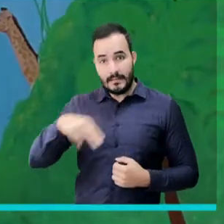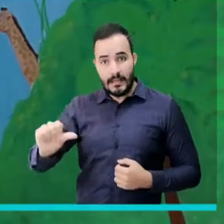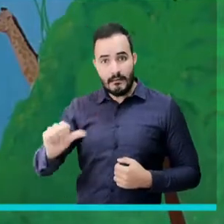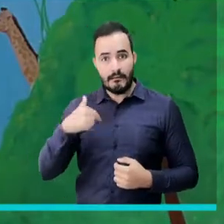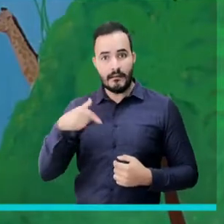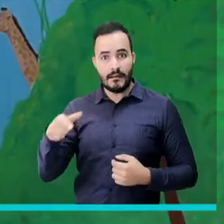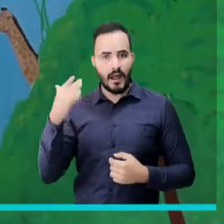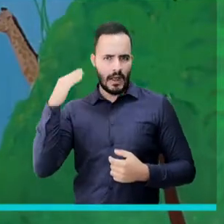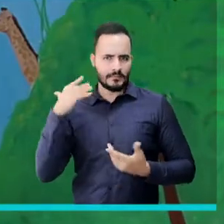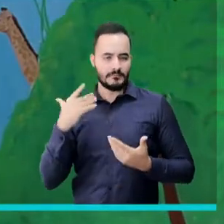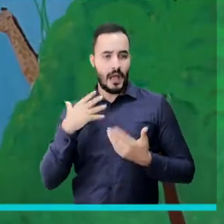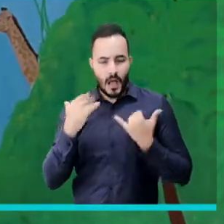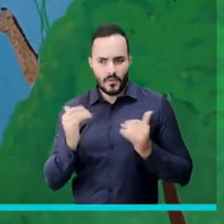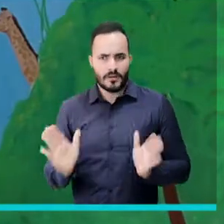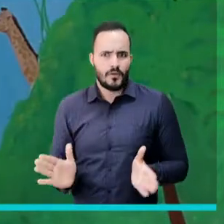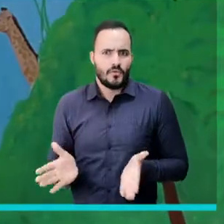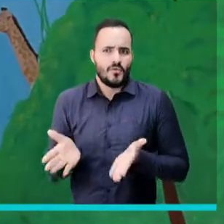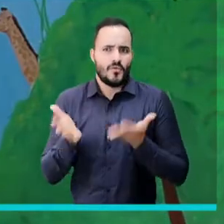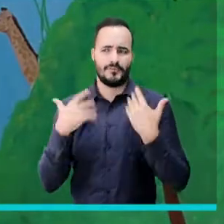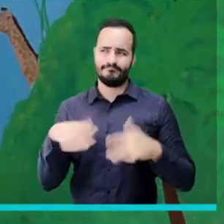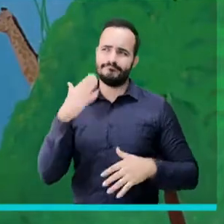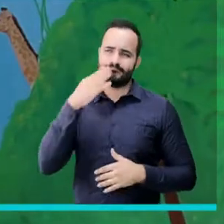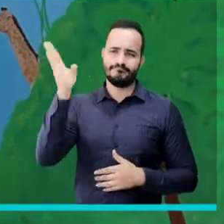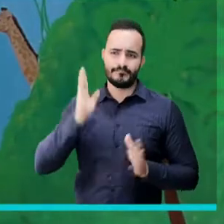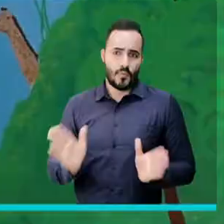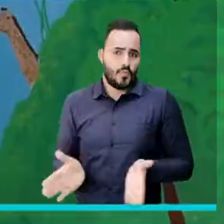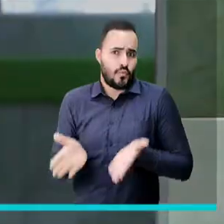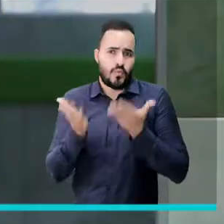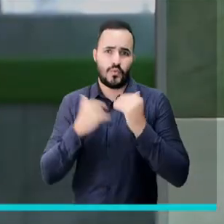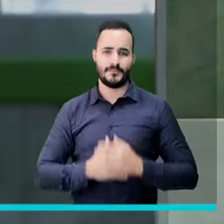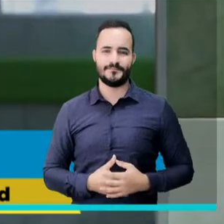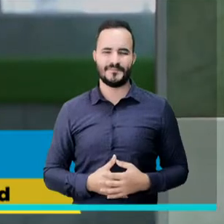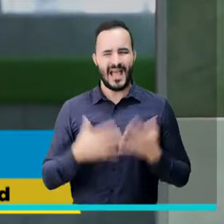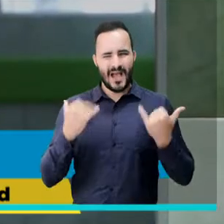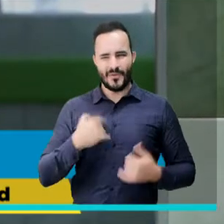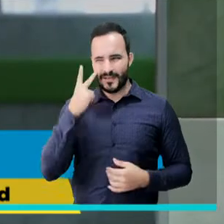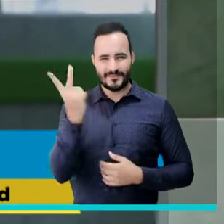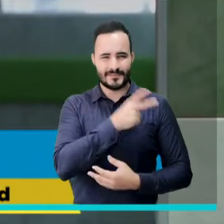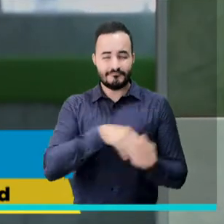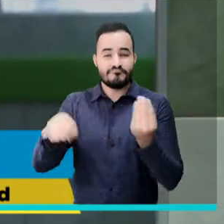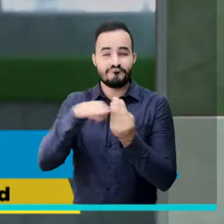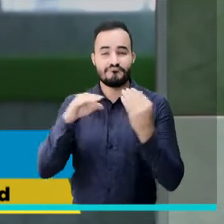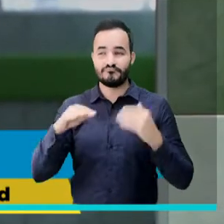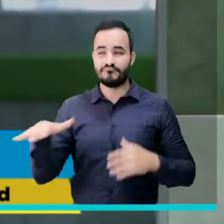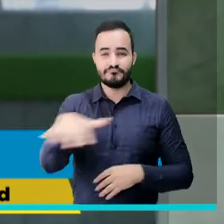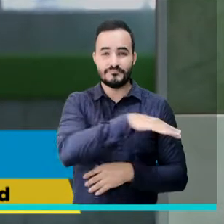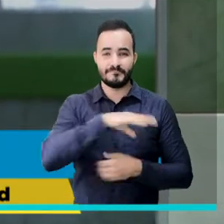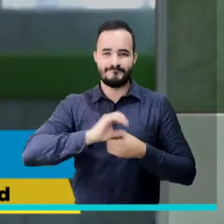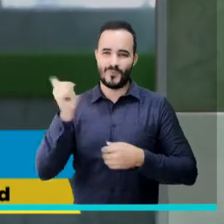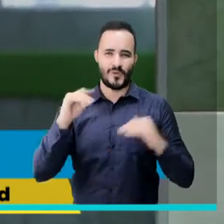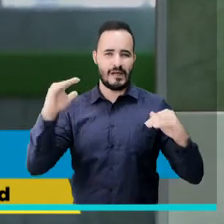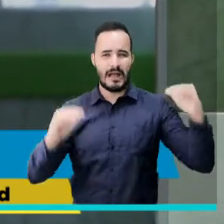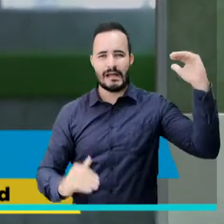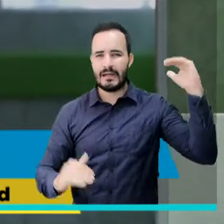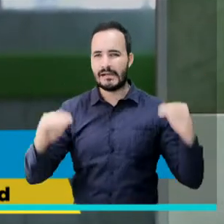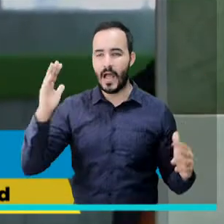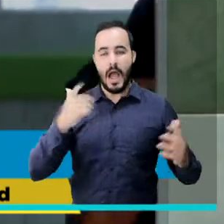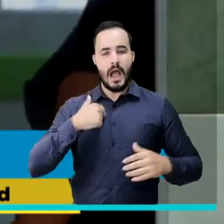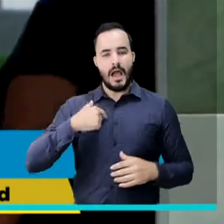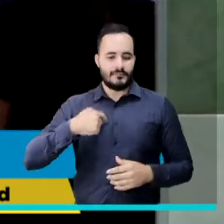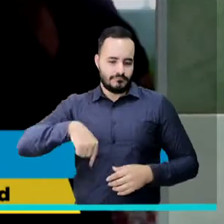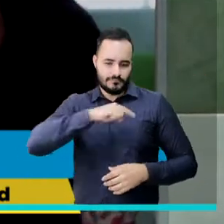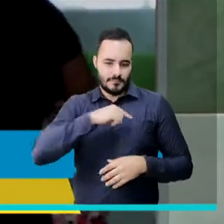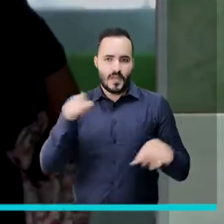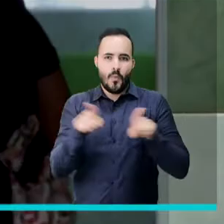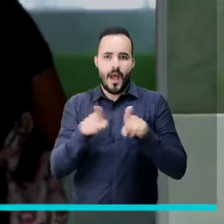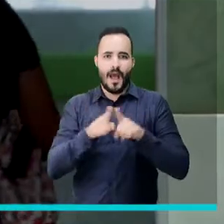Y mi hija ha mejorado, gracias a Dios, mucho, mucho. Sabemos que hay una brecha de inequidad en la ciudad, entonces la idea es que nosotros,